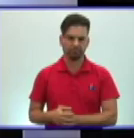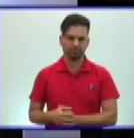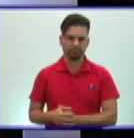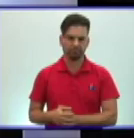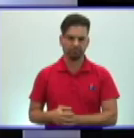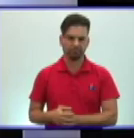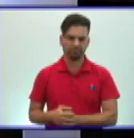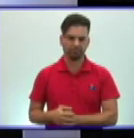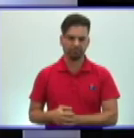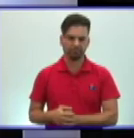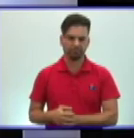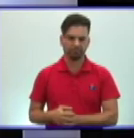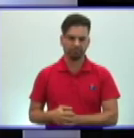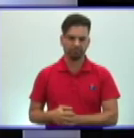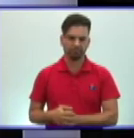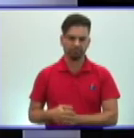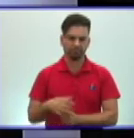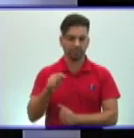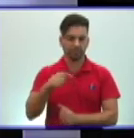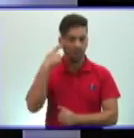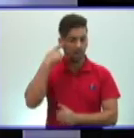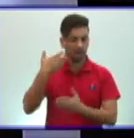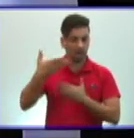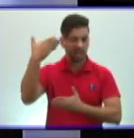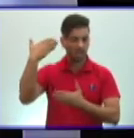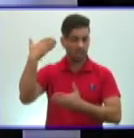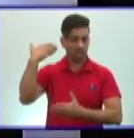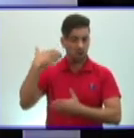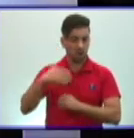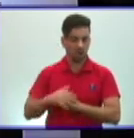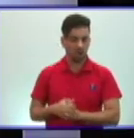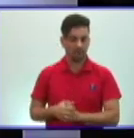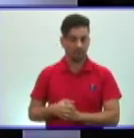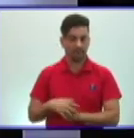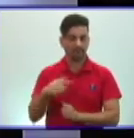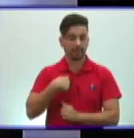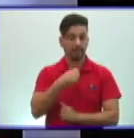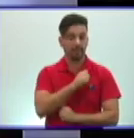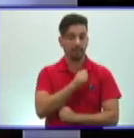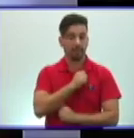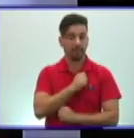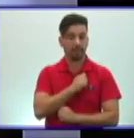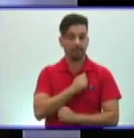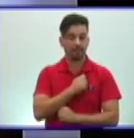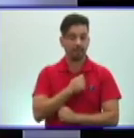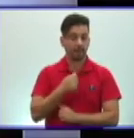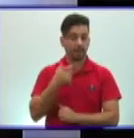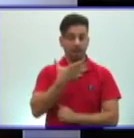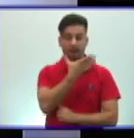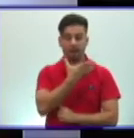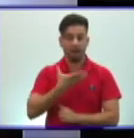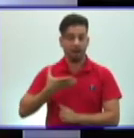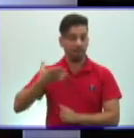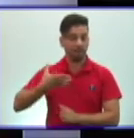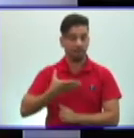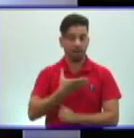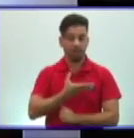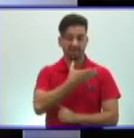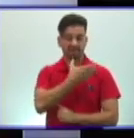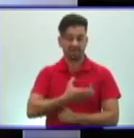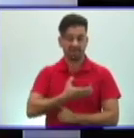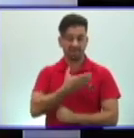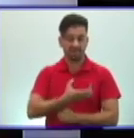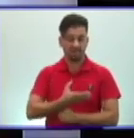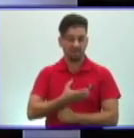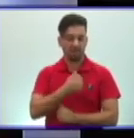que traedme un pelo de la barba de Castro. Es decir, esa era la idea, esa es la idea del dictador, esa es la violencia que se aplica y que